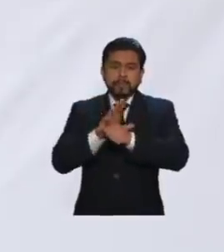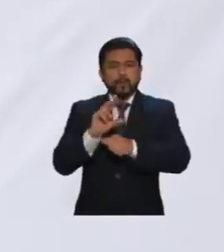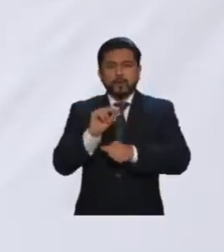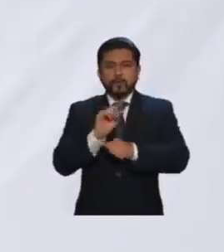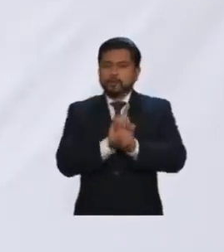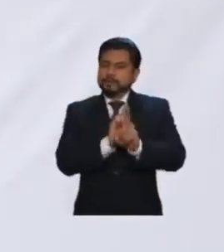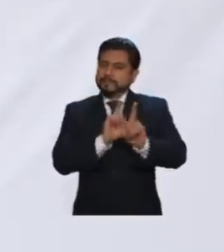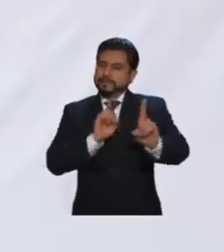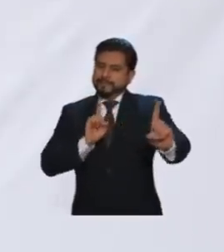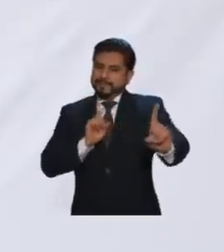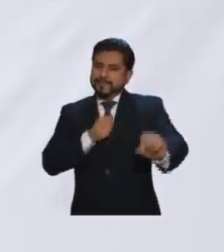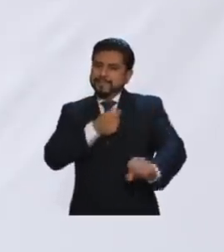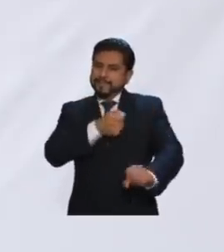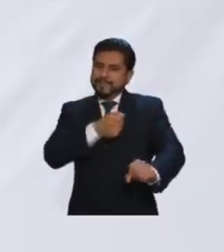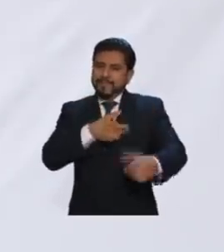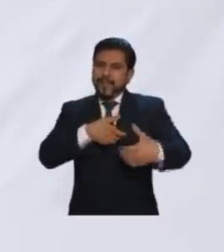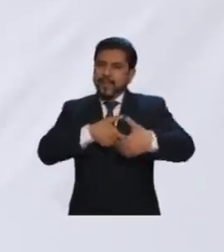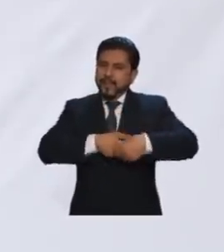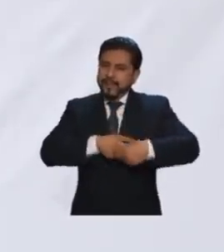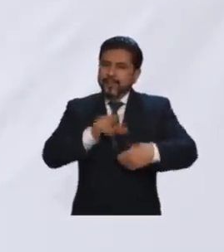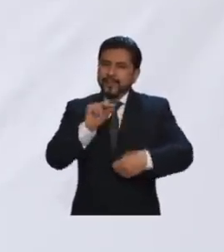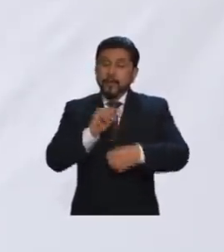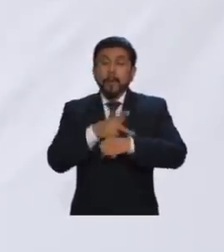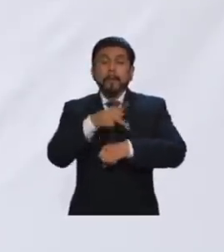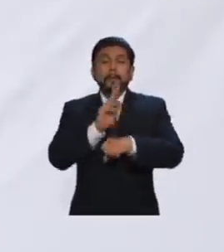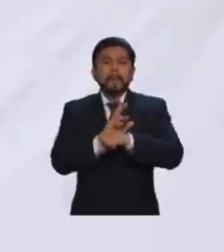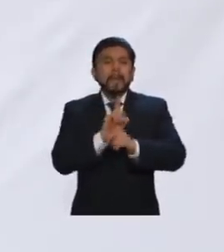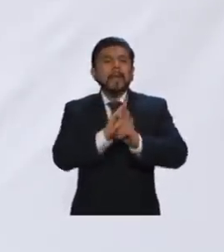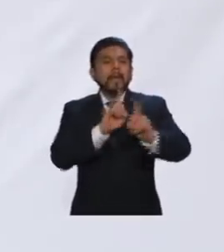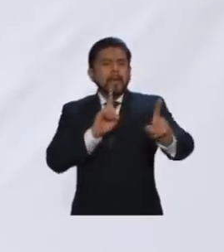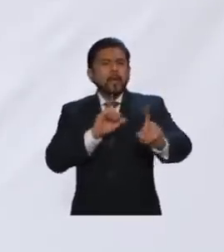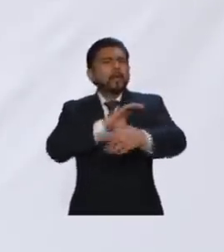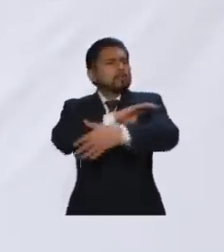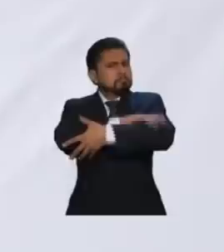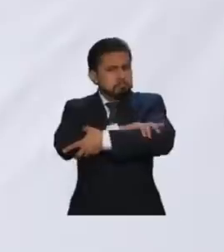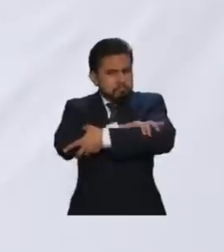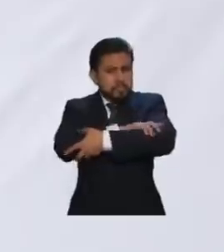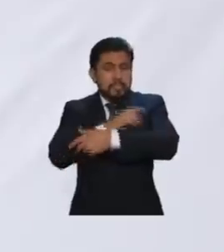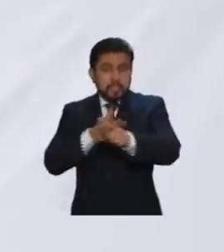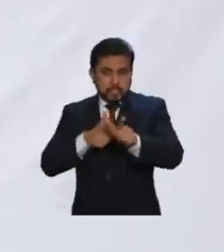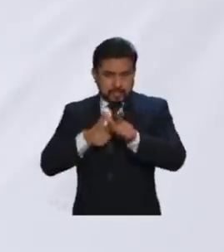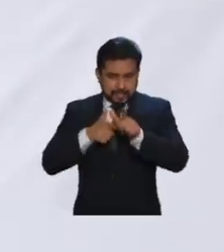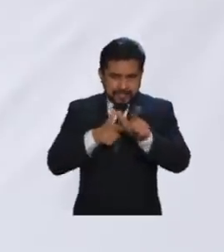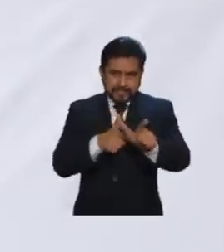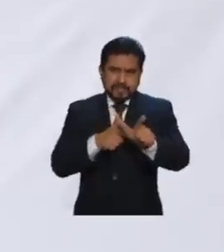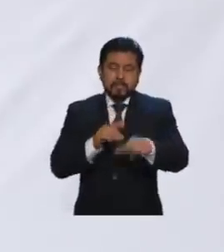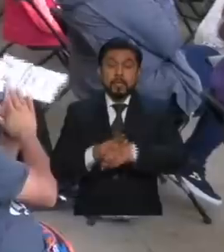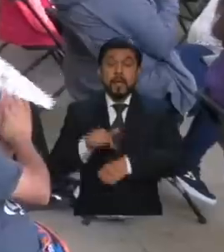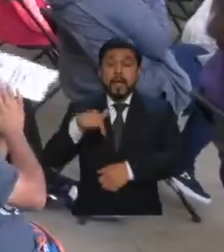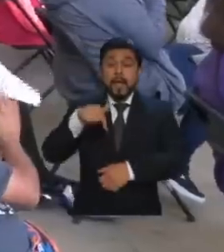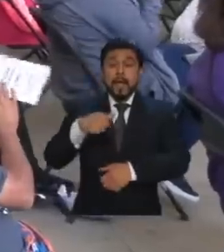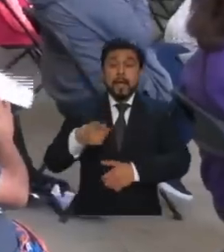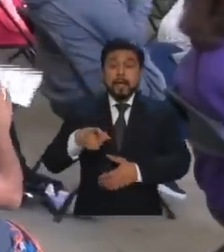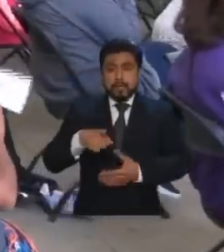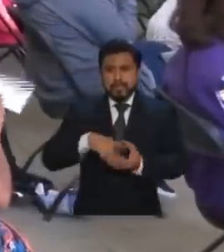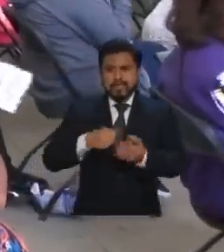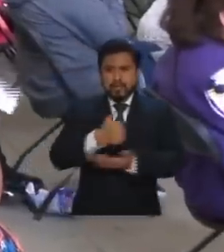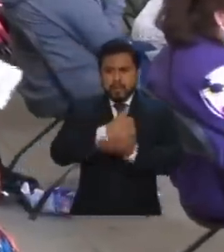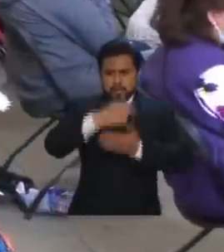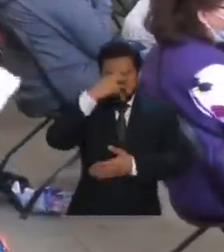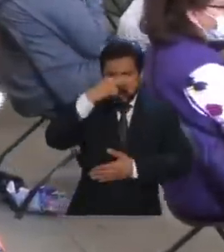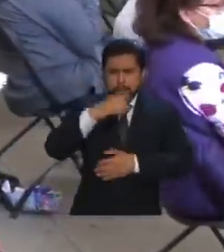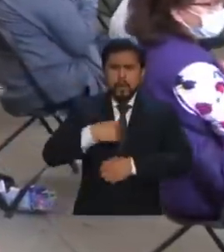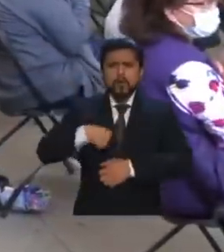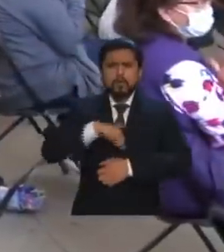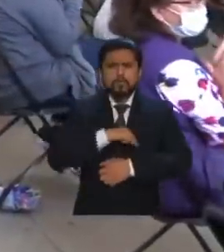sana distancia, pero sí nos solidarizamos unos con otros. Aquí, en la Ciudad de México, somos